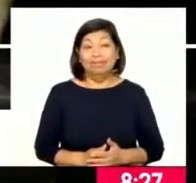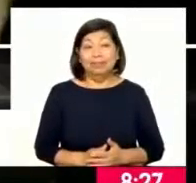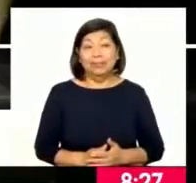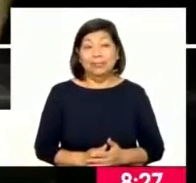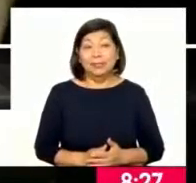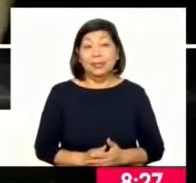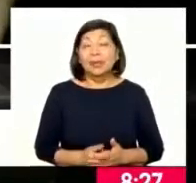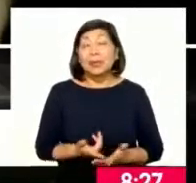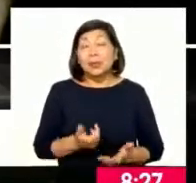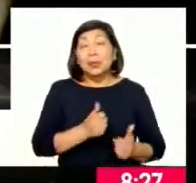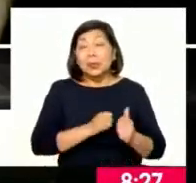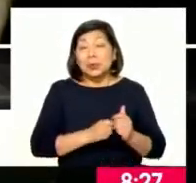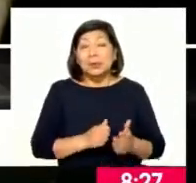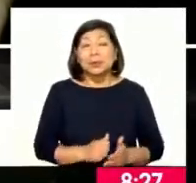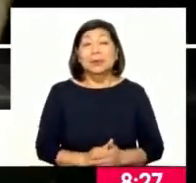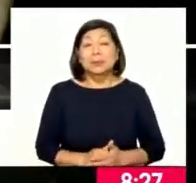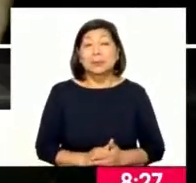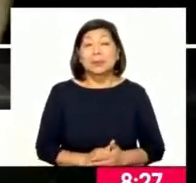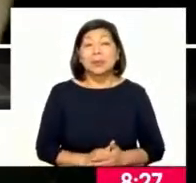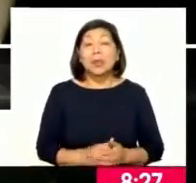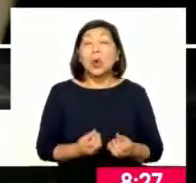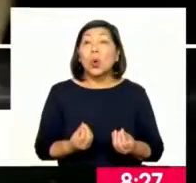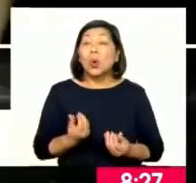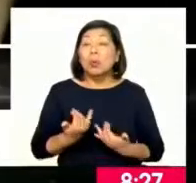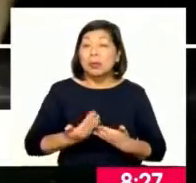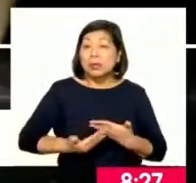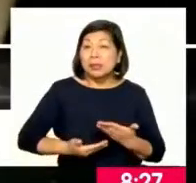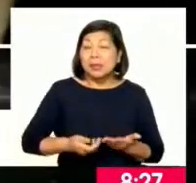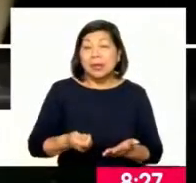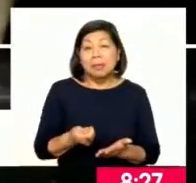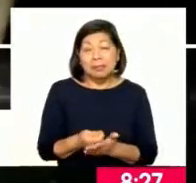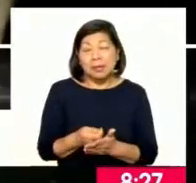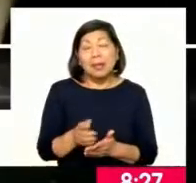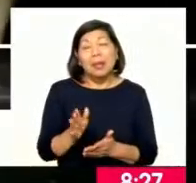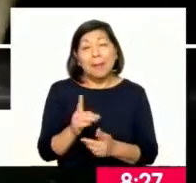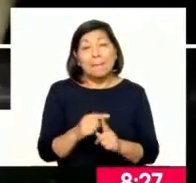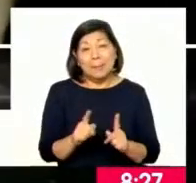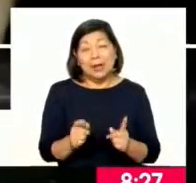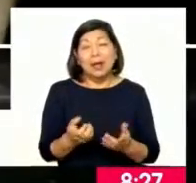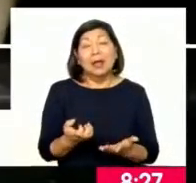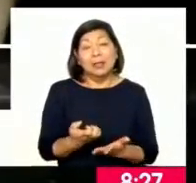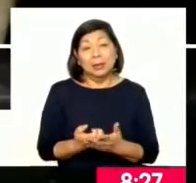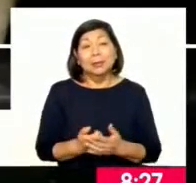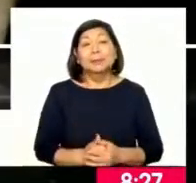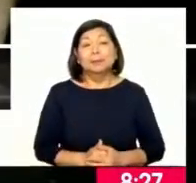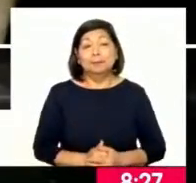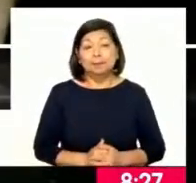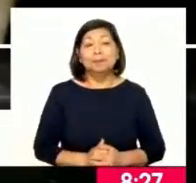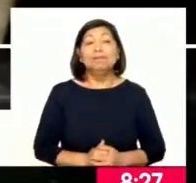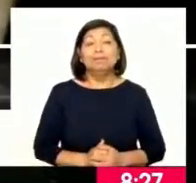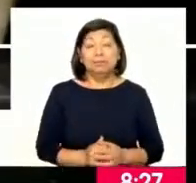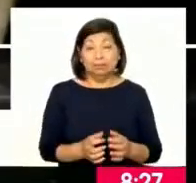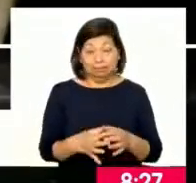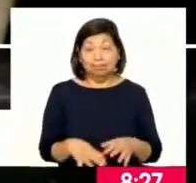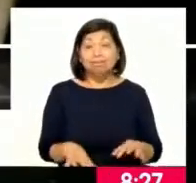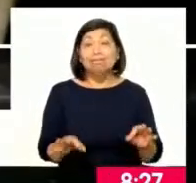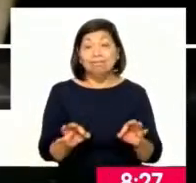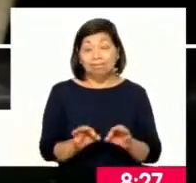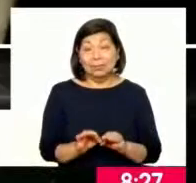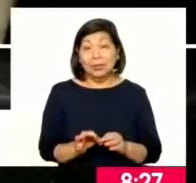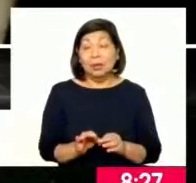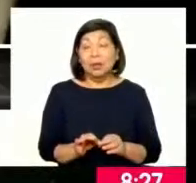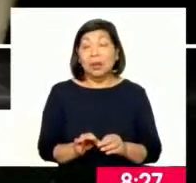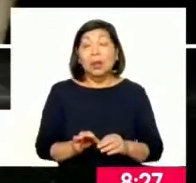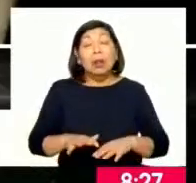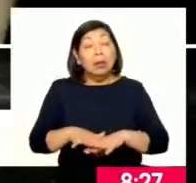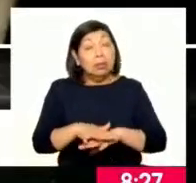que vienen siendo afectadas por como consecuencia de la suspensión de sus actividades económicas, ¿no? Es importante entonces el seguimiento